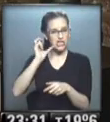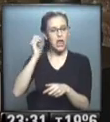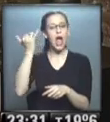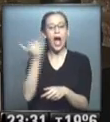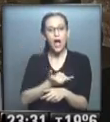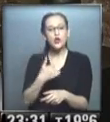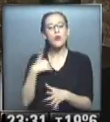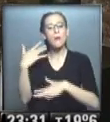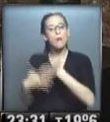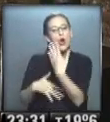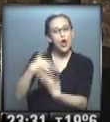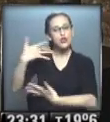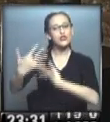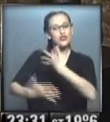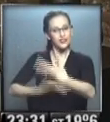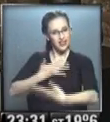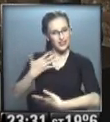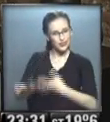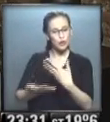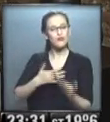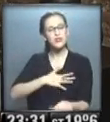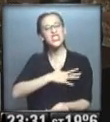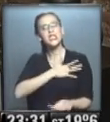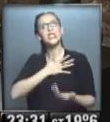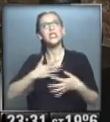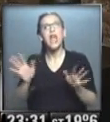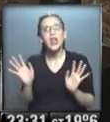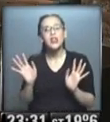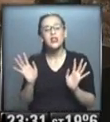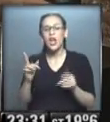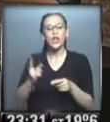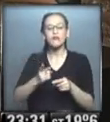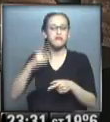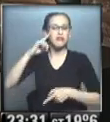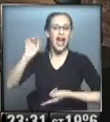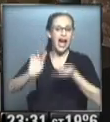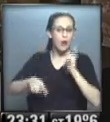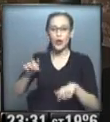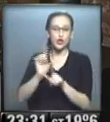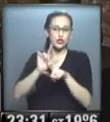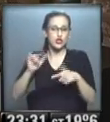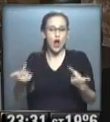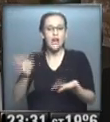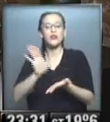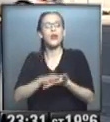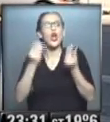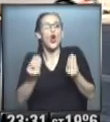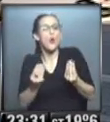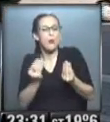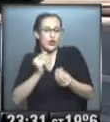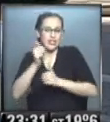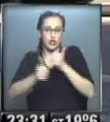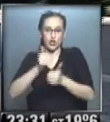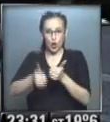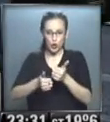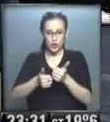proceso de sentir que, más allá de que no nos podamos poner de acuerdo a lo mejor de cómo evaluamos la historia, la